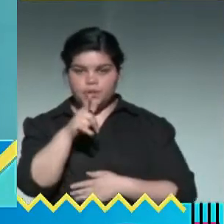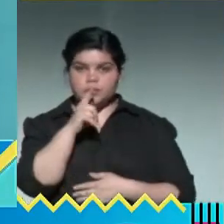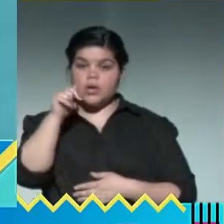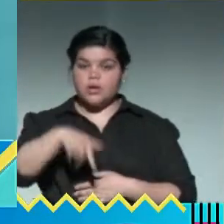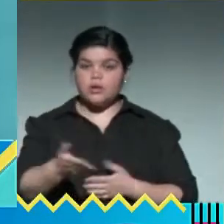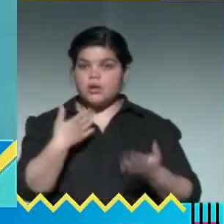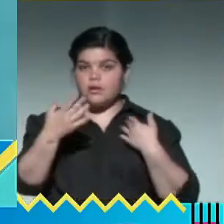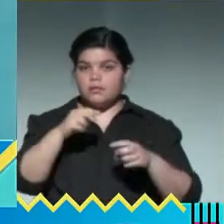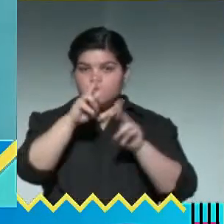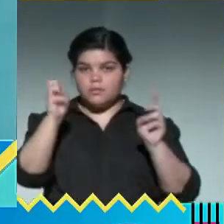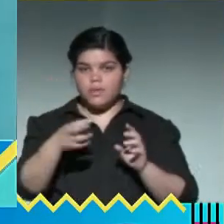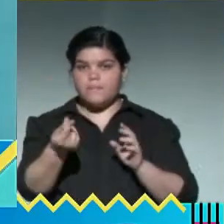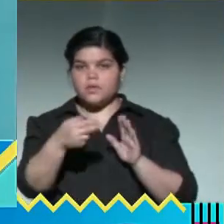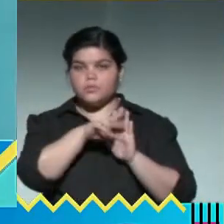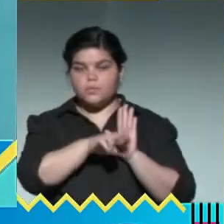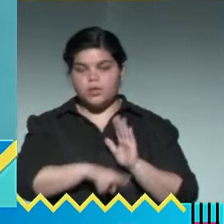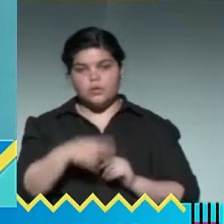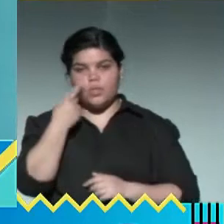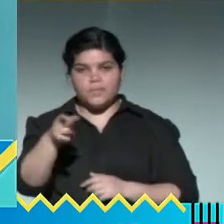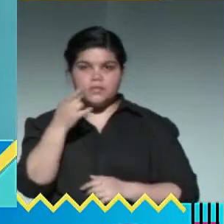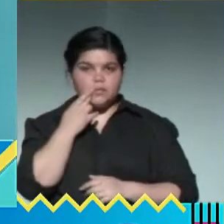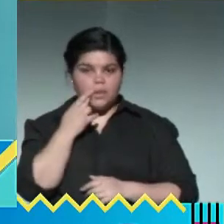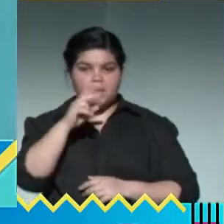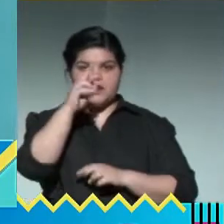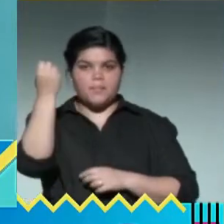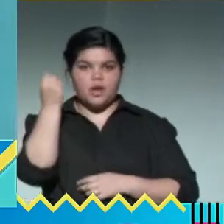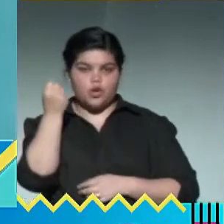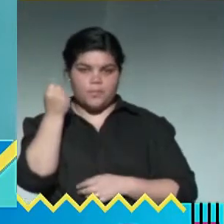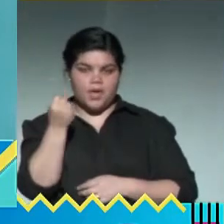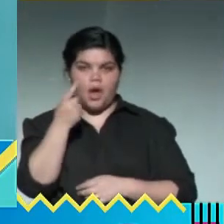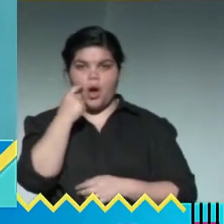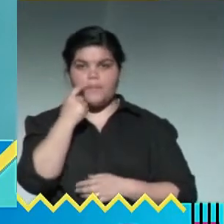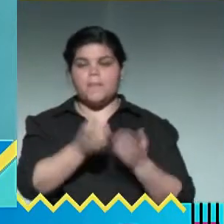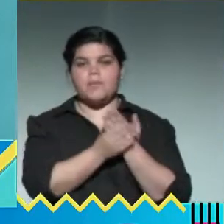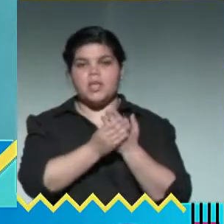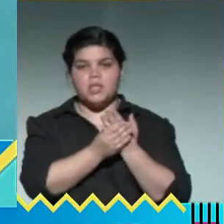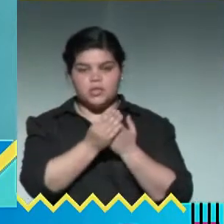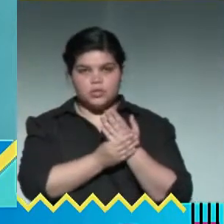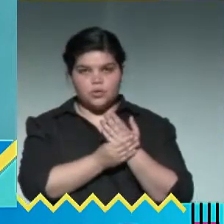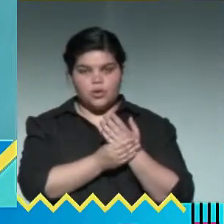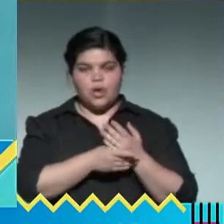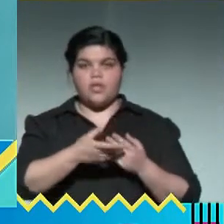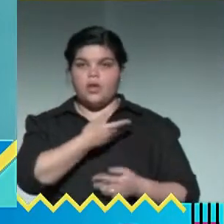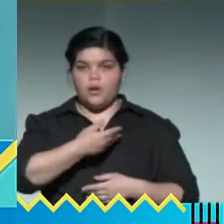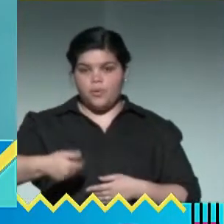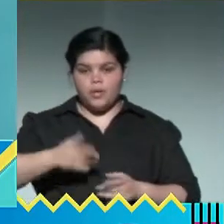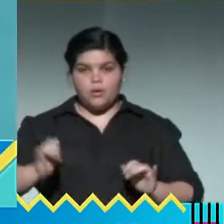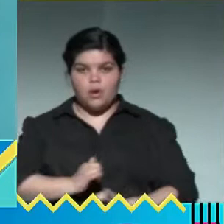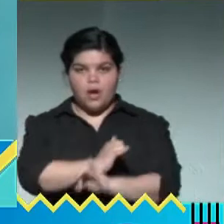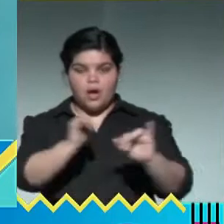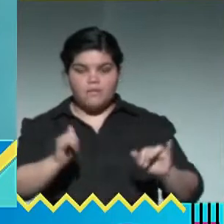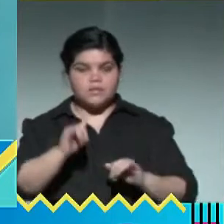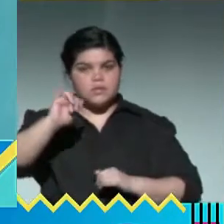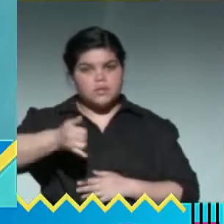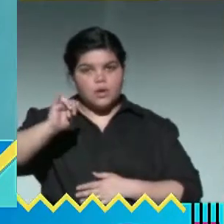presupuesto 2019. Hablamos de la economía de nuestro país. Ayer Nicolás Duhovne, ministro de Hacienda, decía que hay que atacar directamente el déficit fiscal,